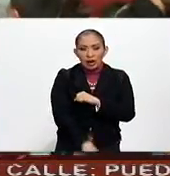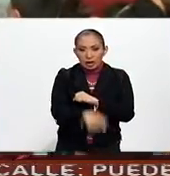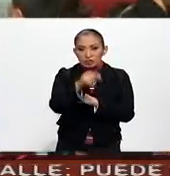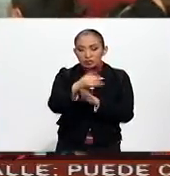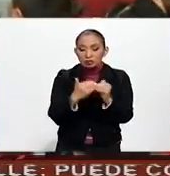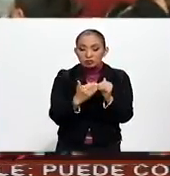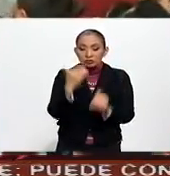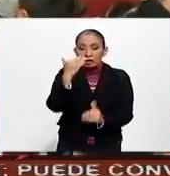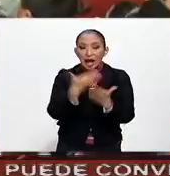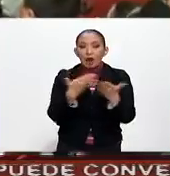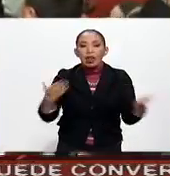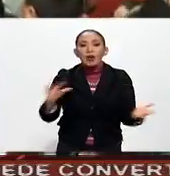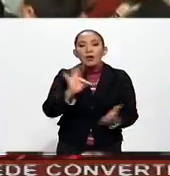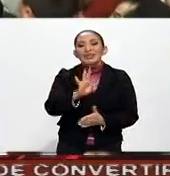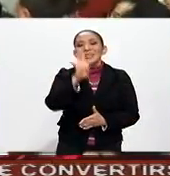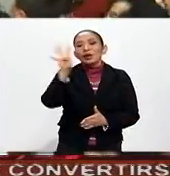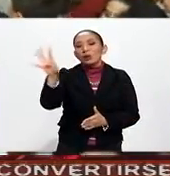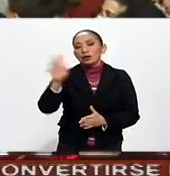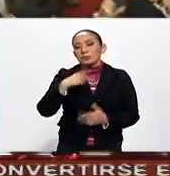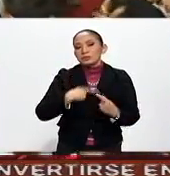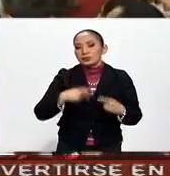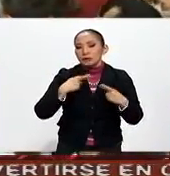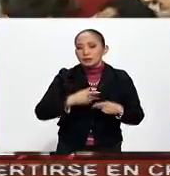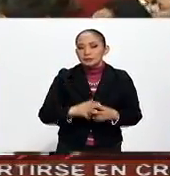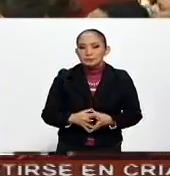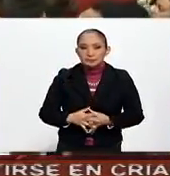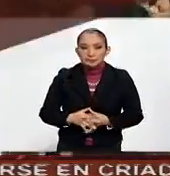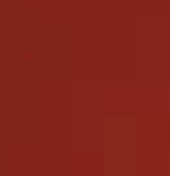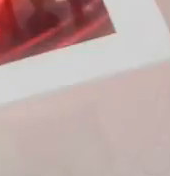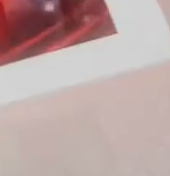mortales se elevó a 44 personas.